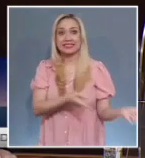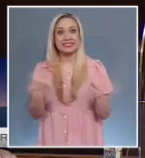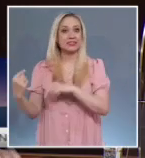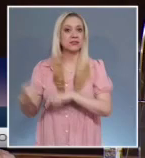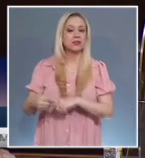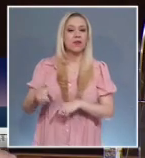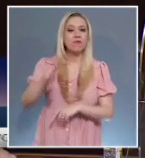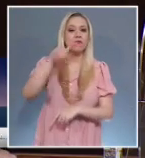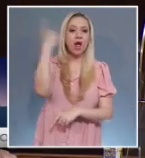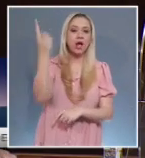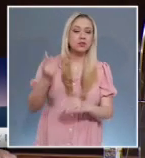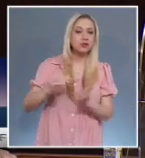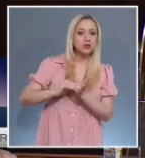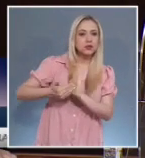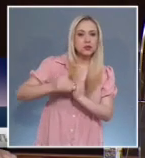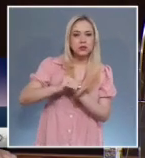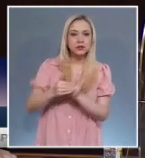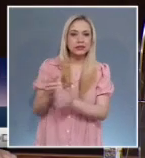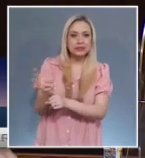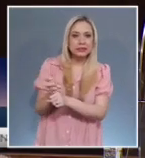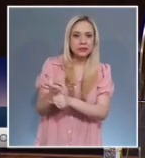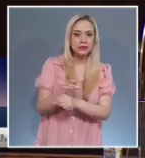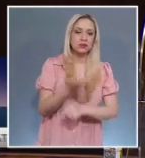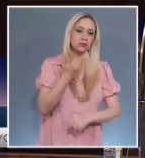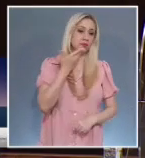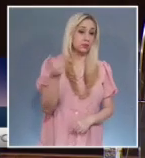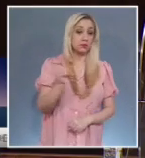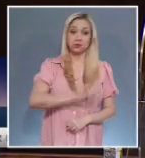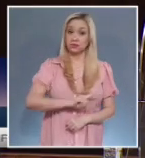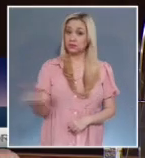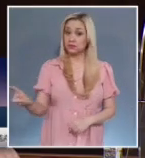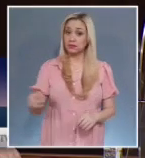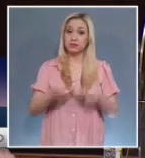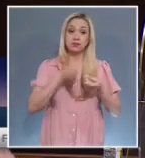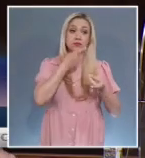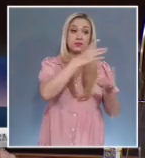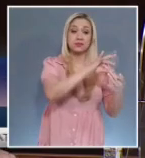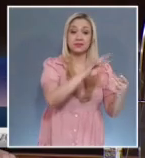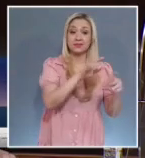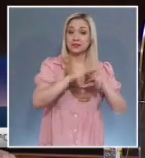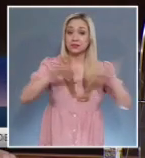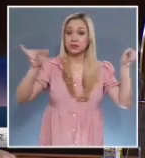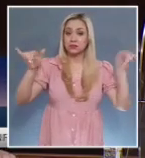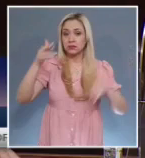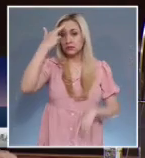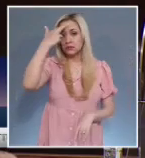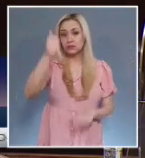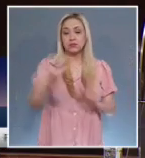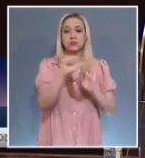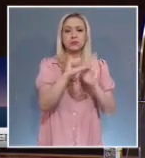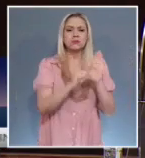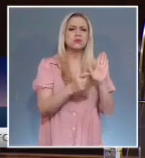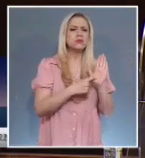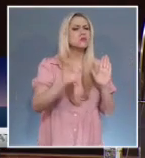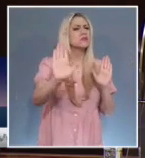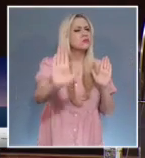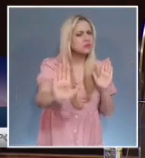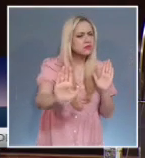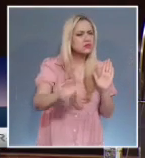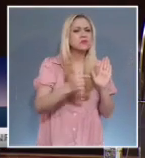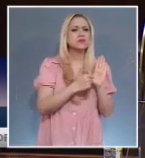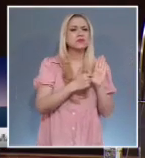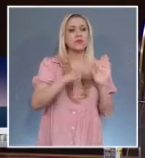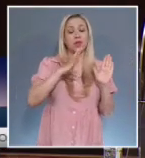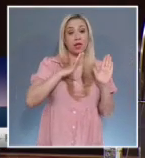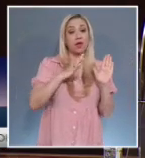declarar la invalidez de la disposición impugnada, porque el artículo combatido impone una restricción al derecho